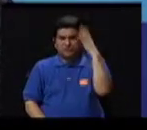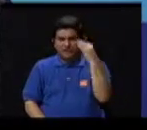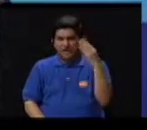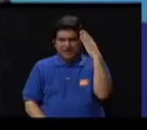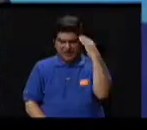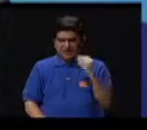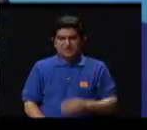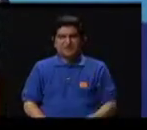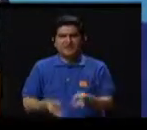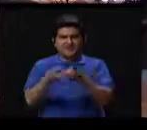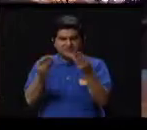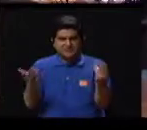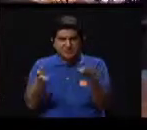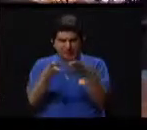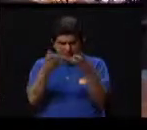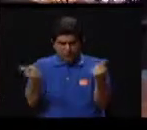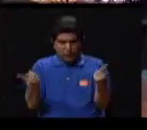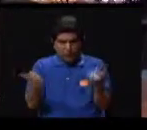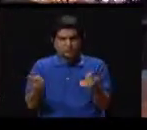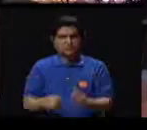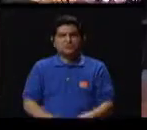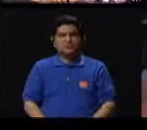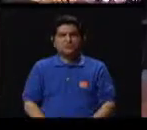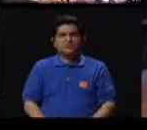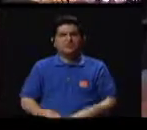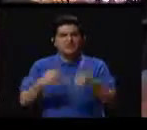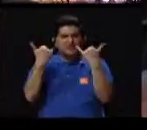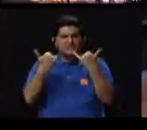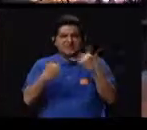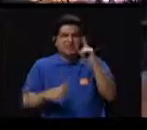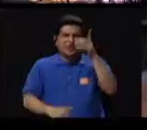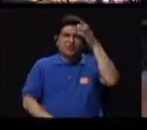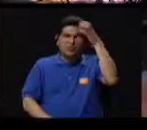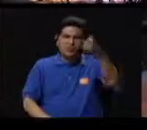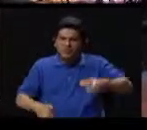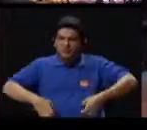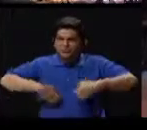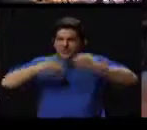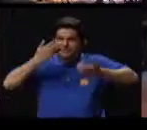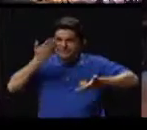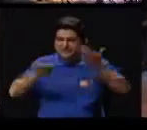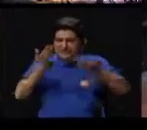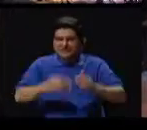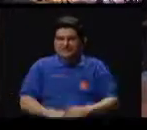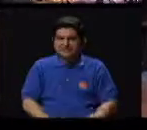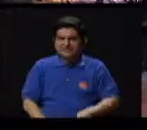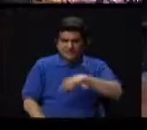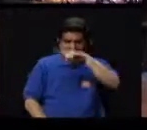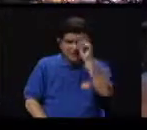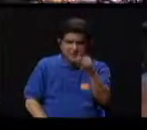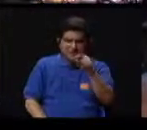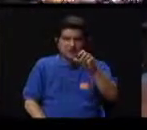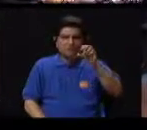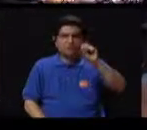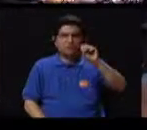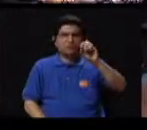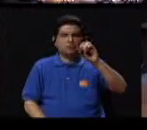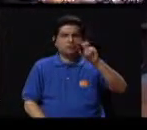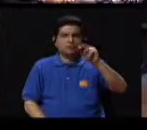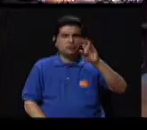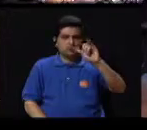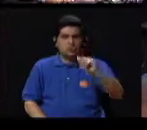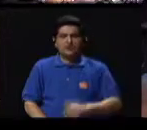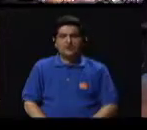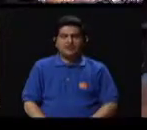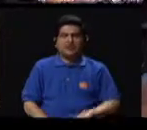experiencia en la producción, ya hay una cultura, me parece, Sonia, en el país, en toda la